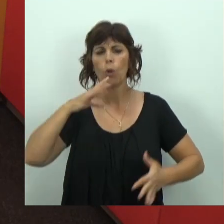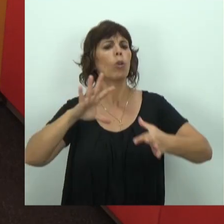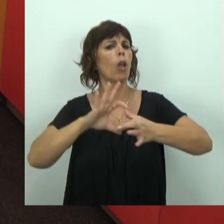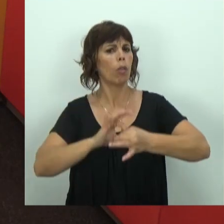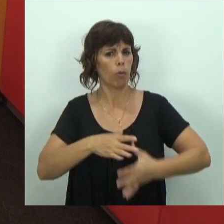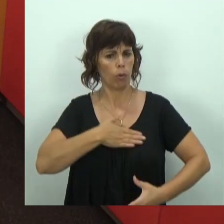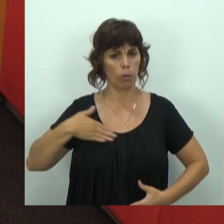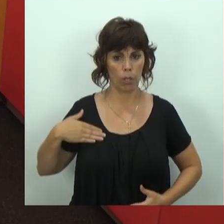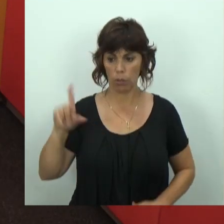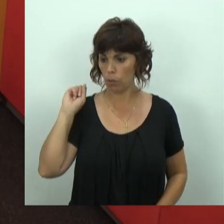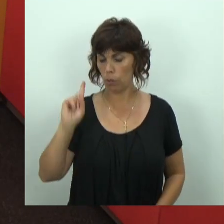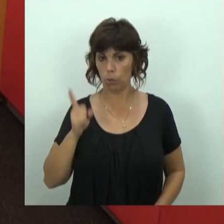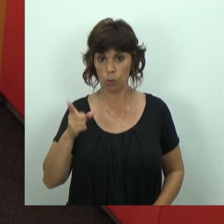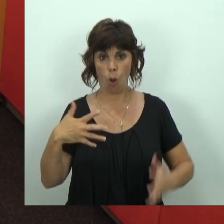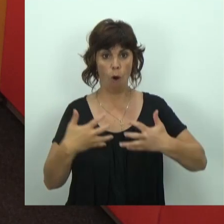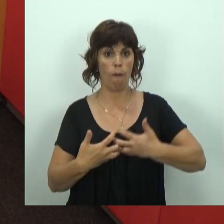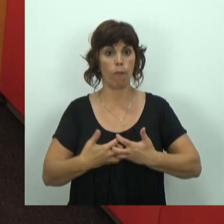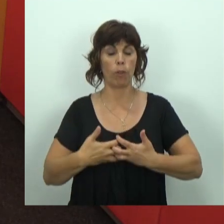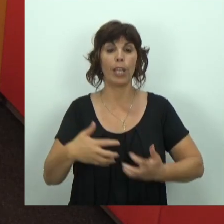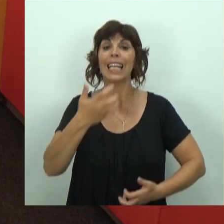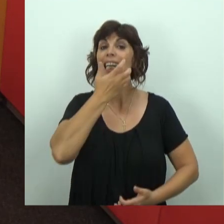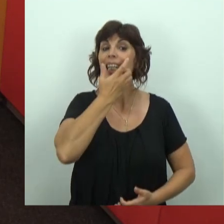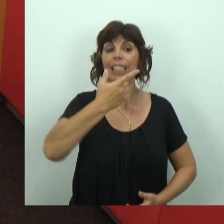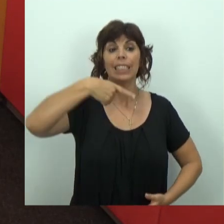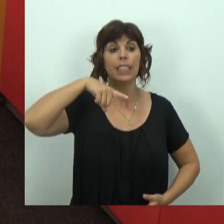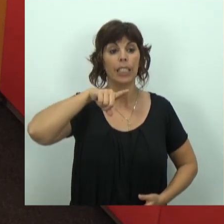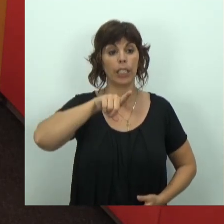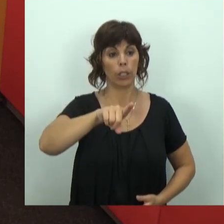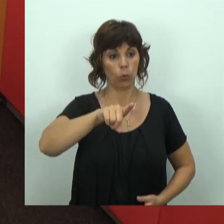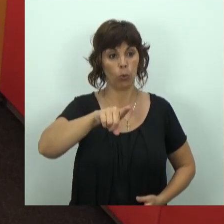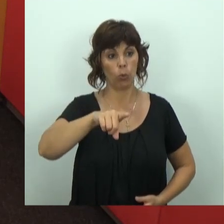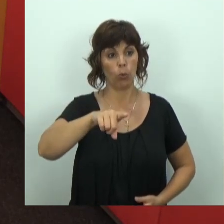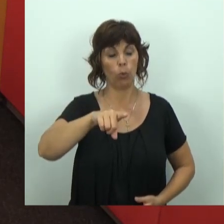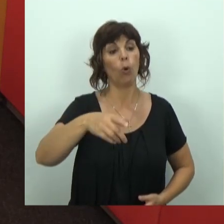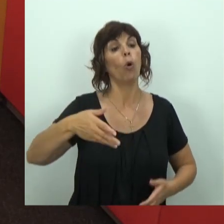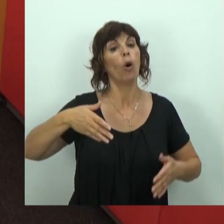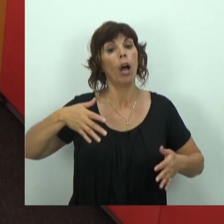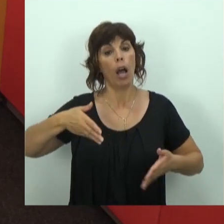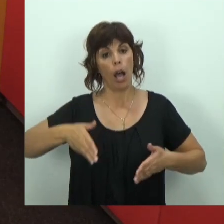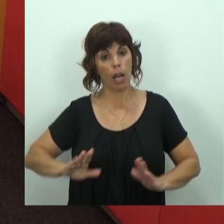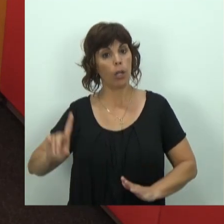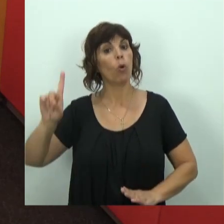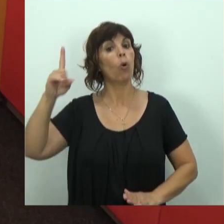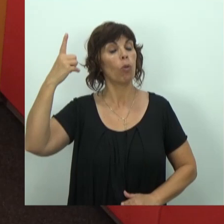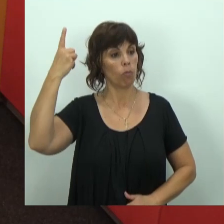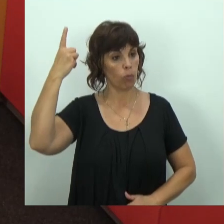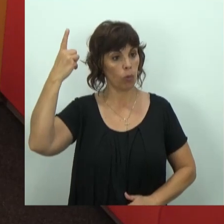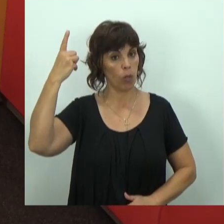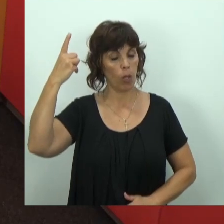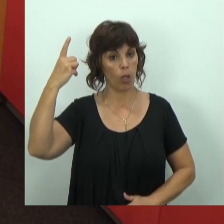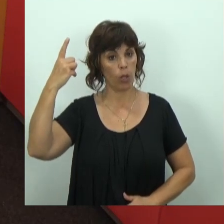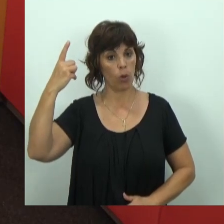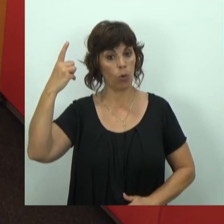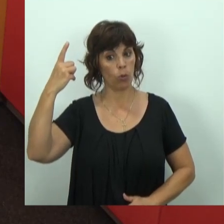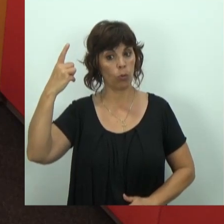solo va a funcionar a través de Jesucristo, el Hijo de Dios. Si usted pone su